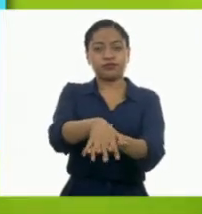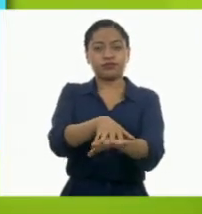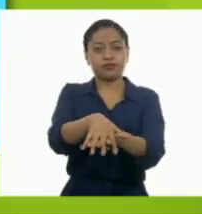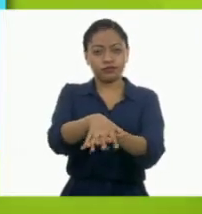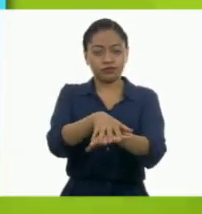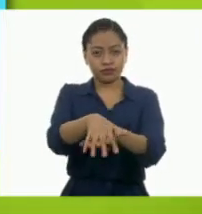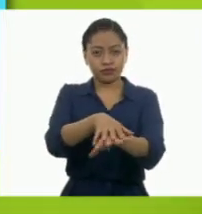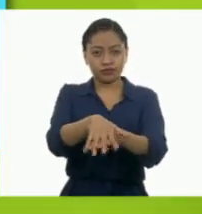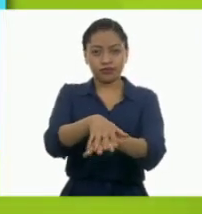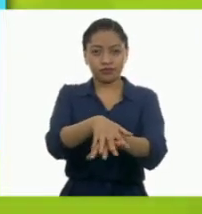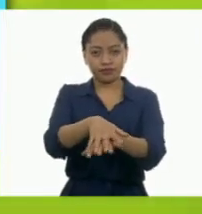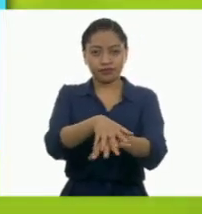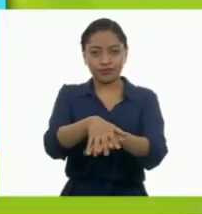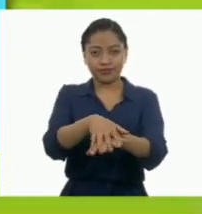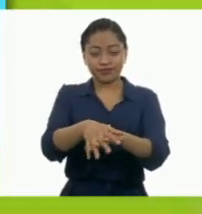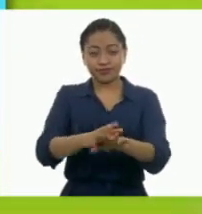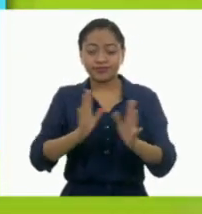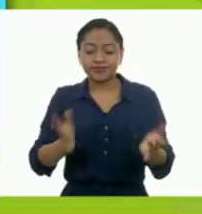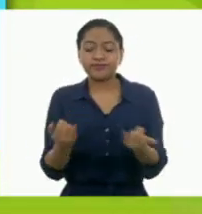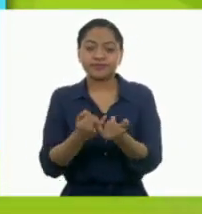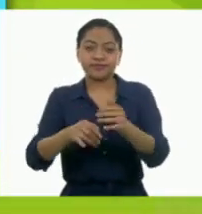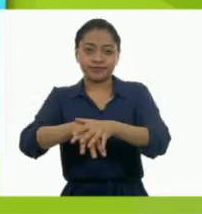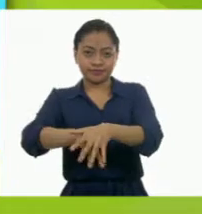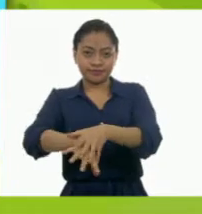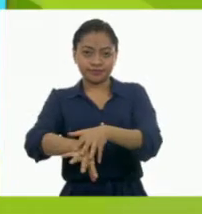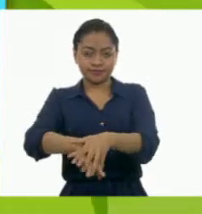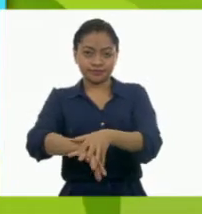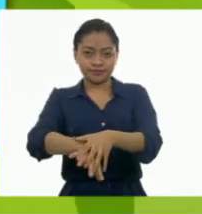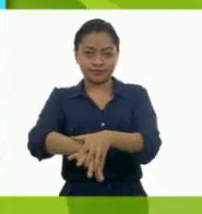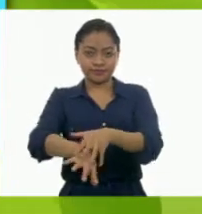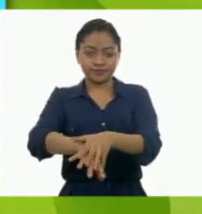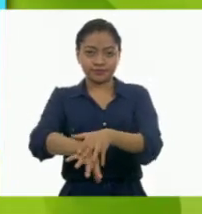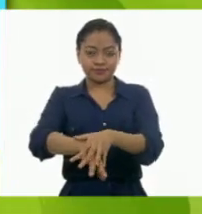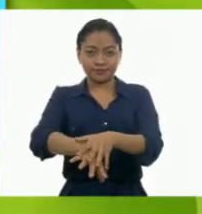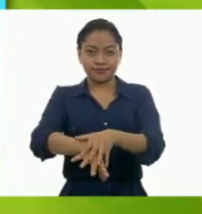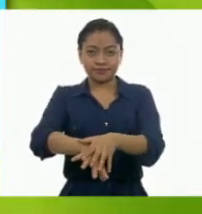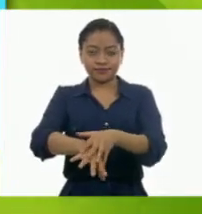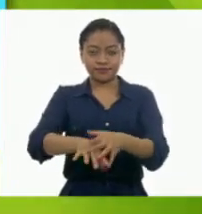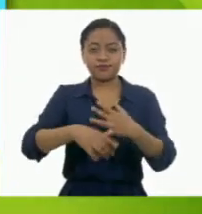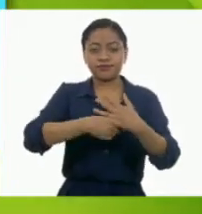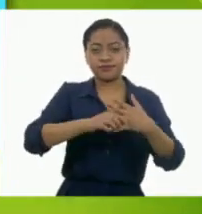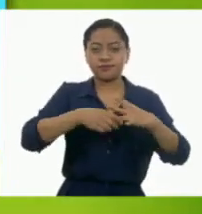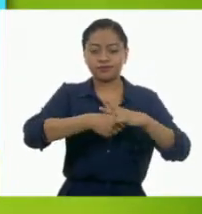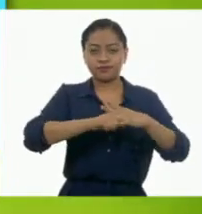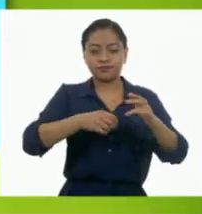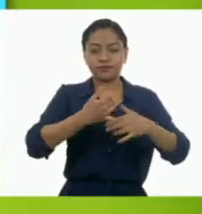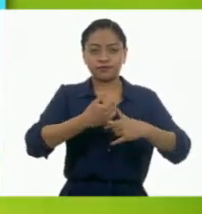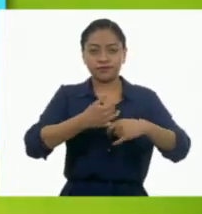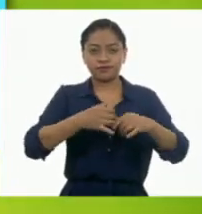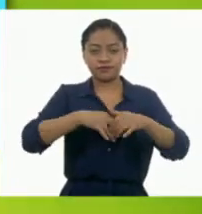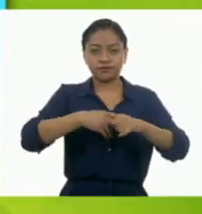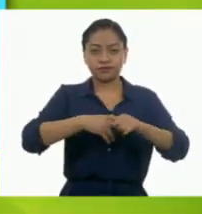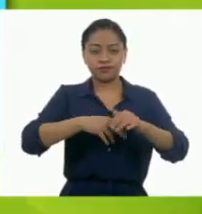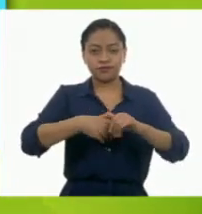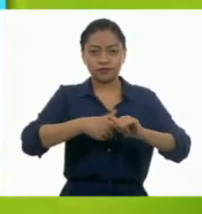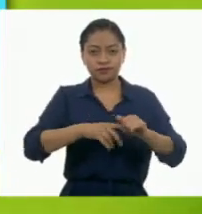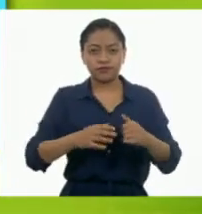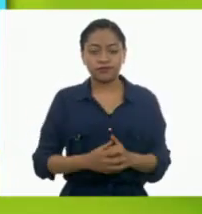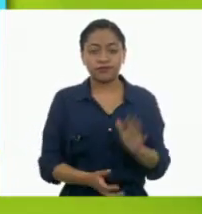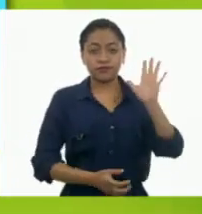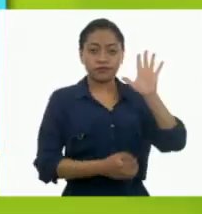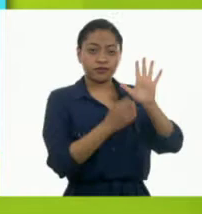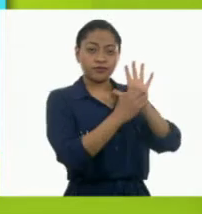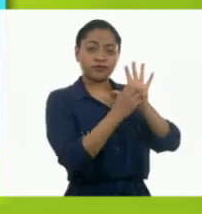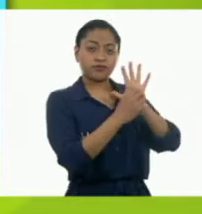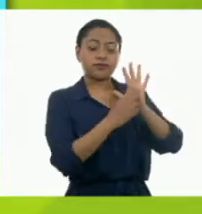de la otra, entrelazando los dedos. Repite lo mismo con la otra mano. Frota los dedos. Ahora haz como